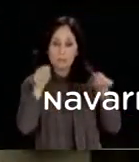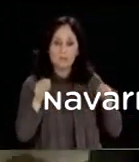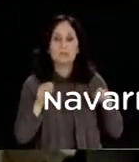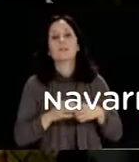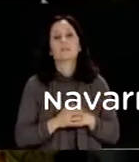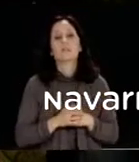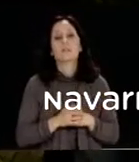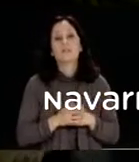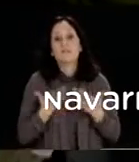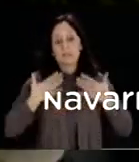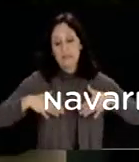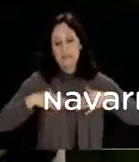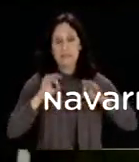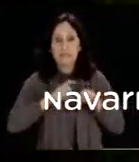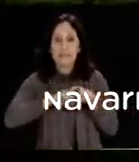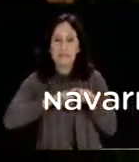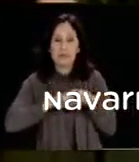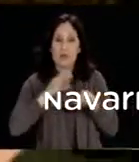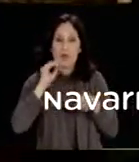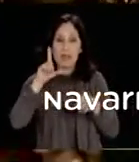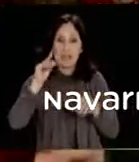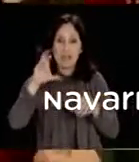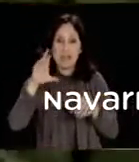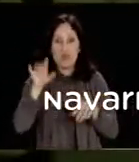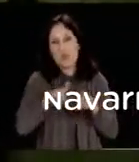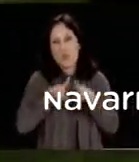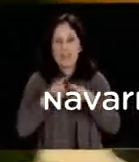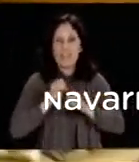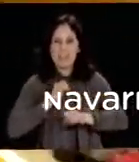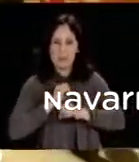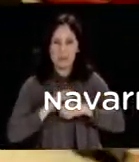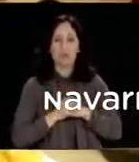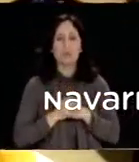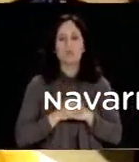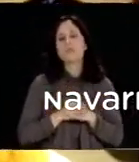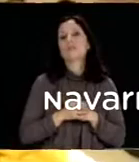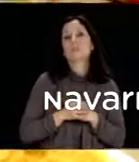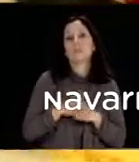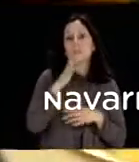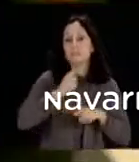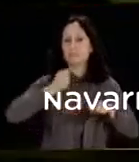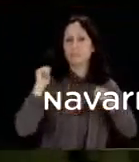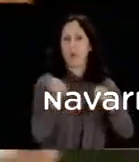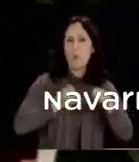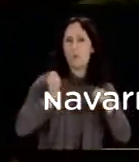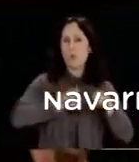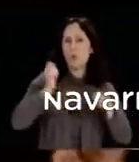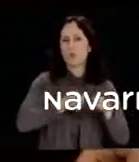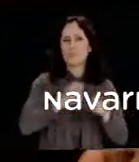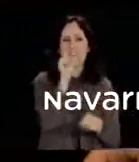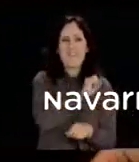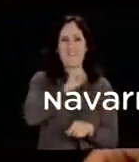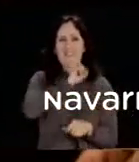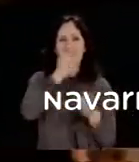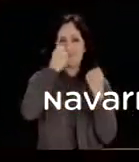un poco el traje típico de caldereros. Un poco así a lo gitano. Y con el martillo aquí los tenemos. A darle fuerte y a cantar a